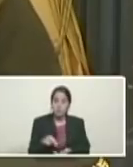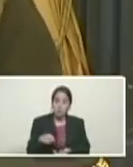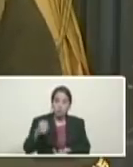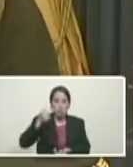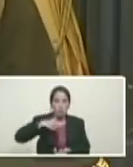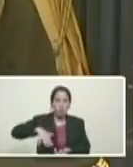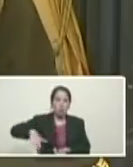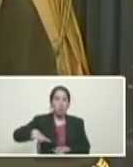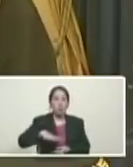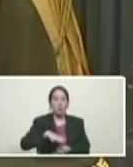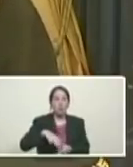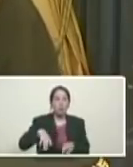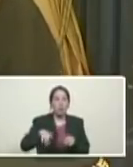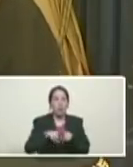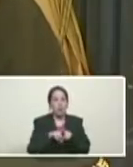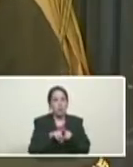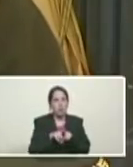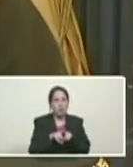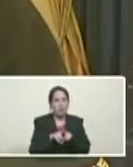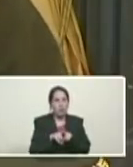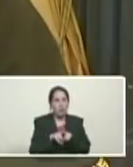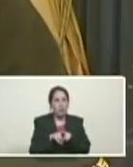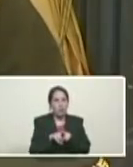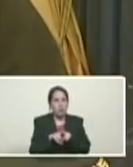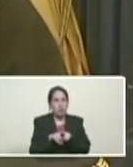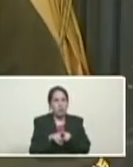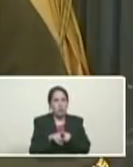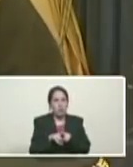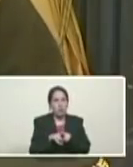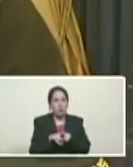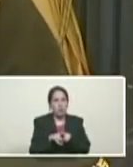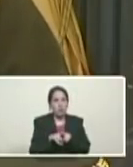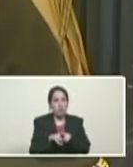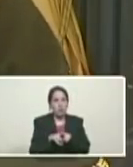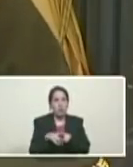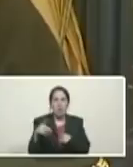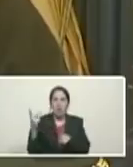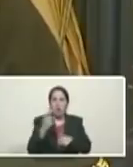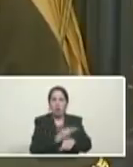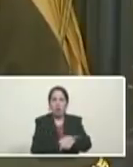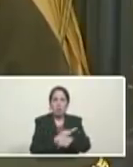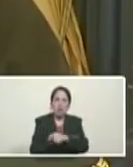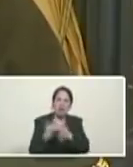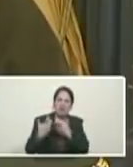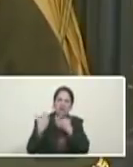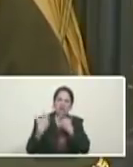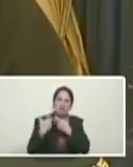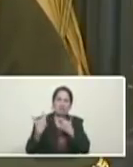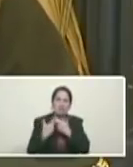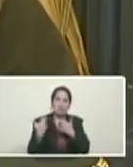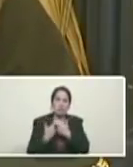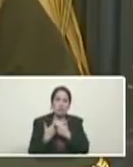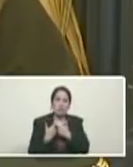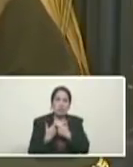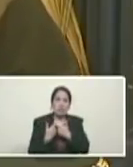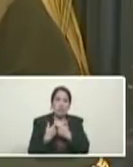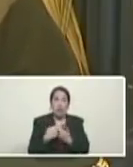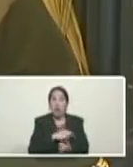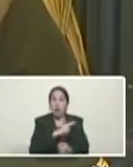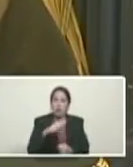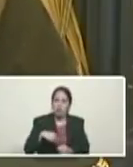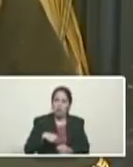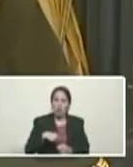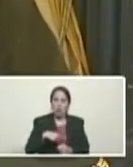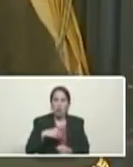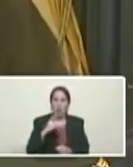david enfrentando a goliat nos toca enfrentar a goliat si llevamos la onda de